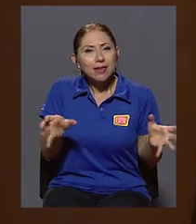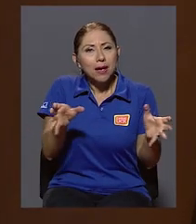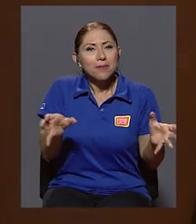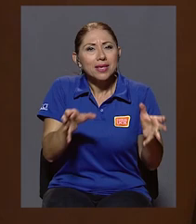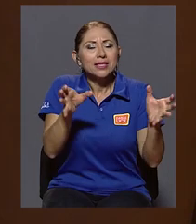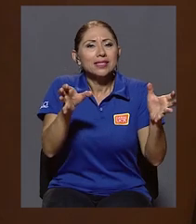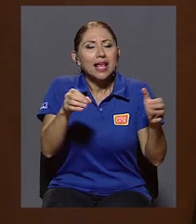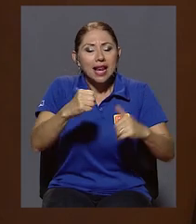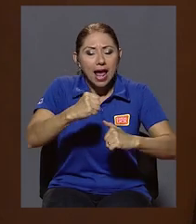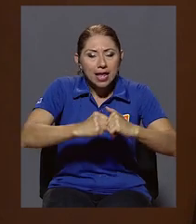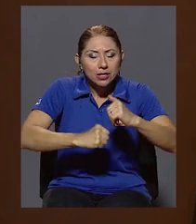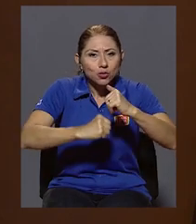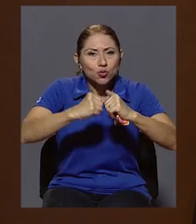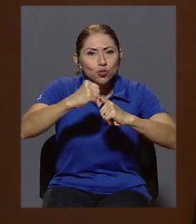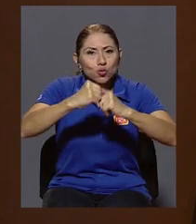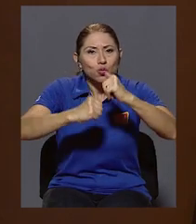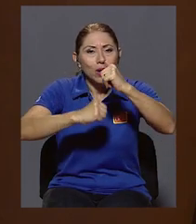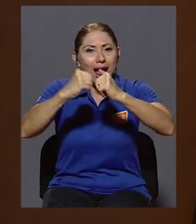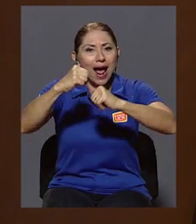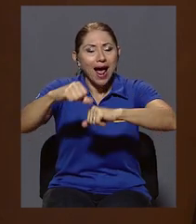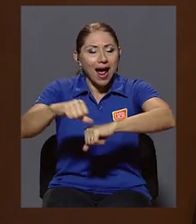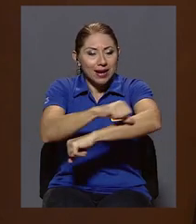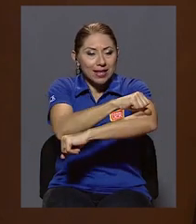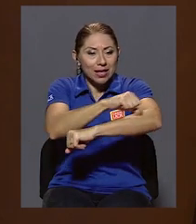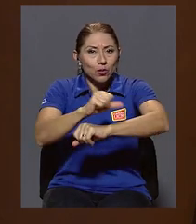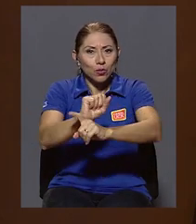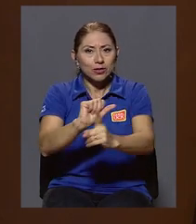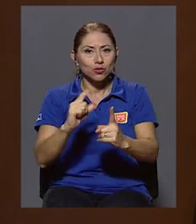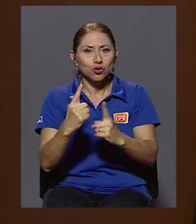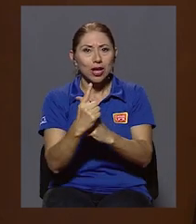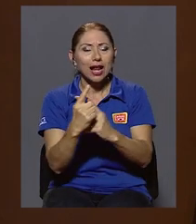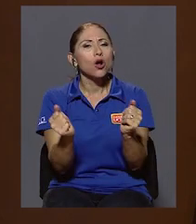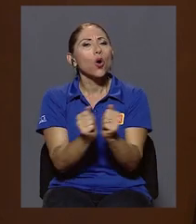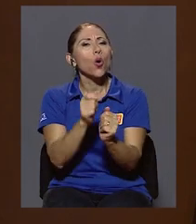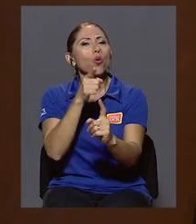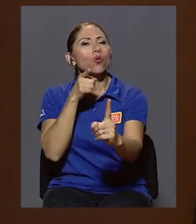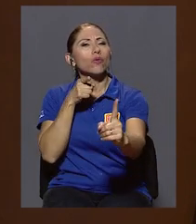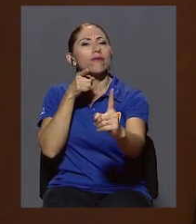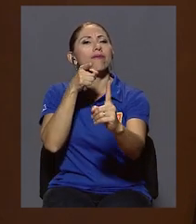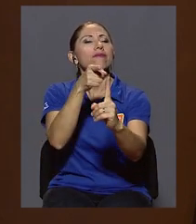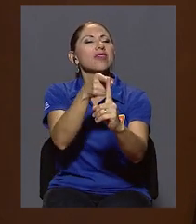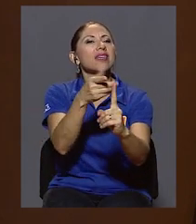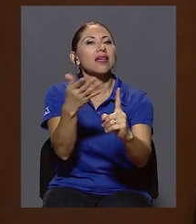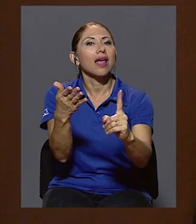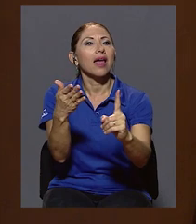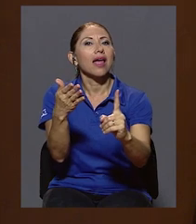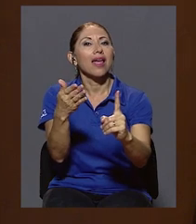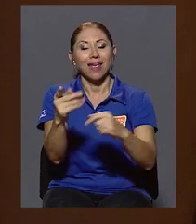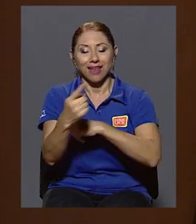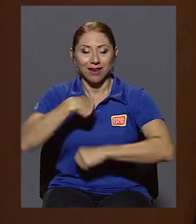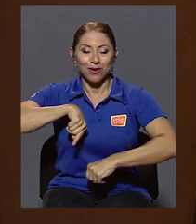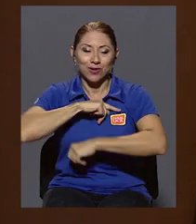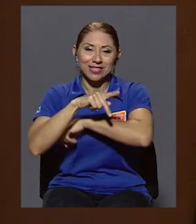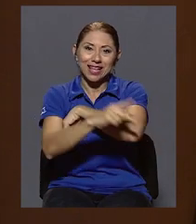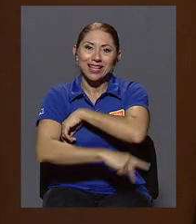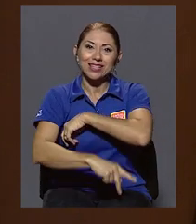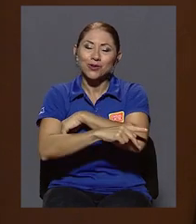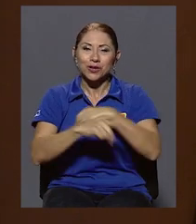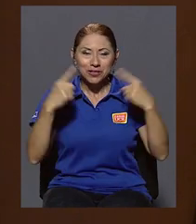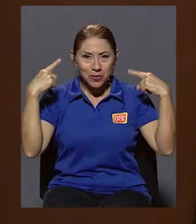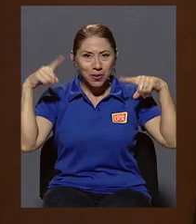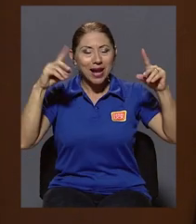la estructura, la arquitectura social, con el fin de encontrar en nuestras naciones